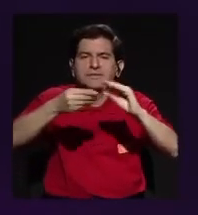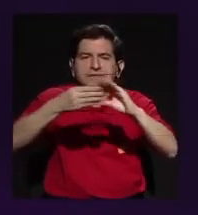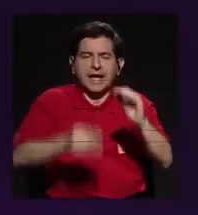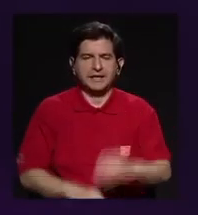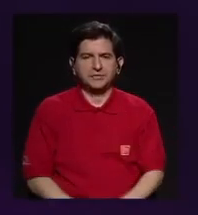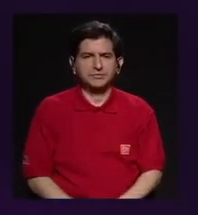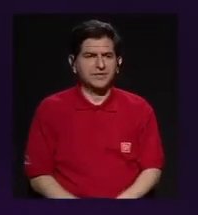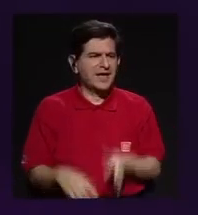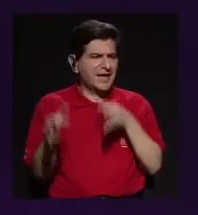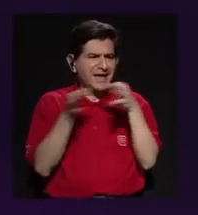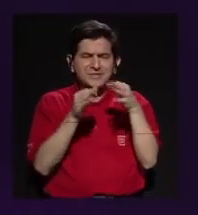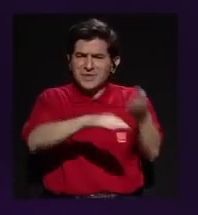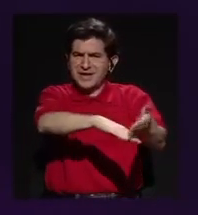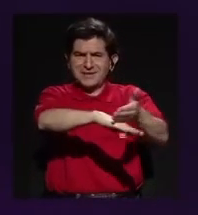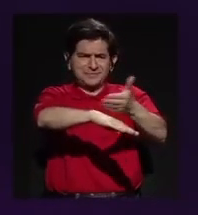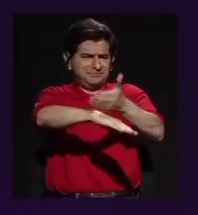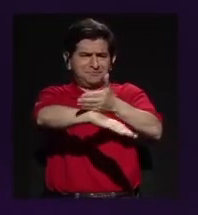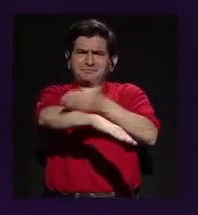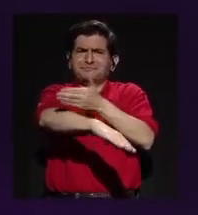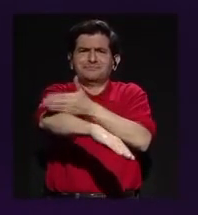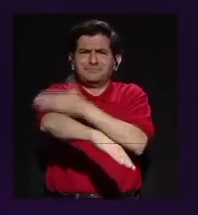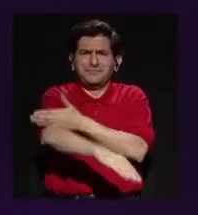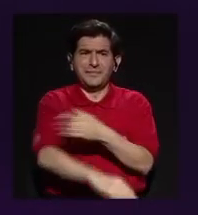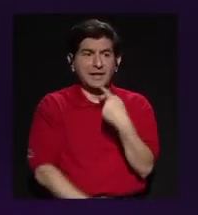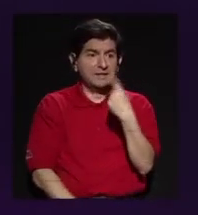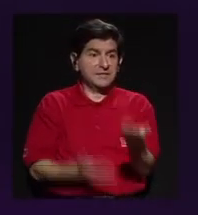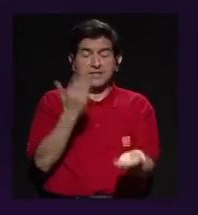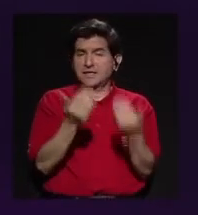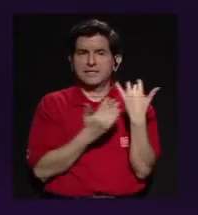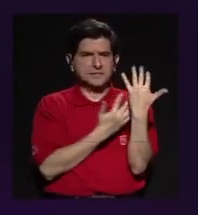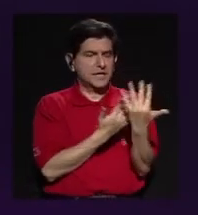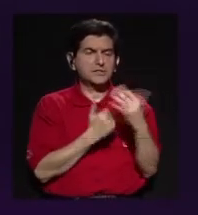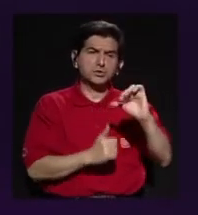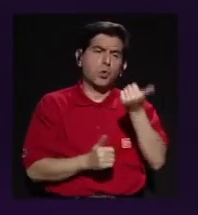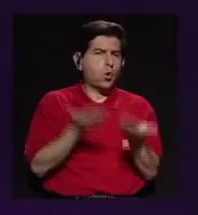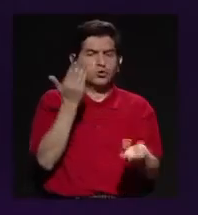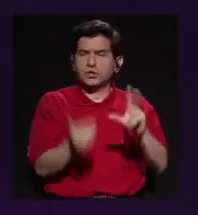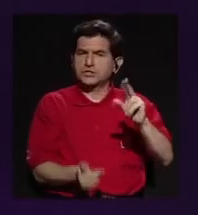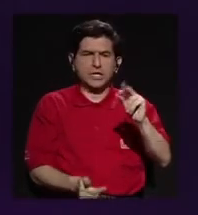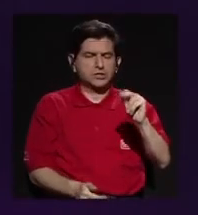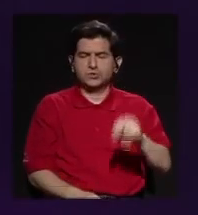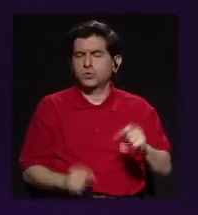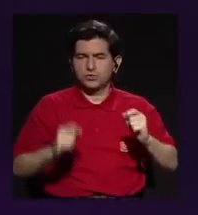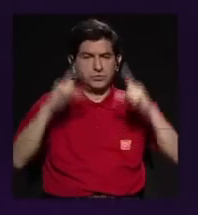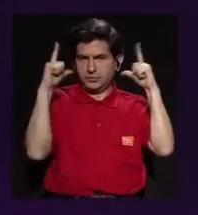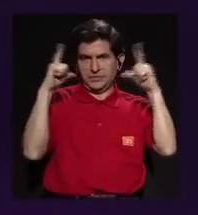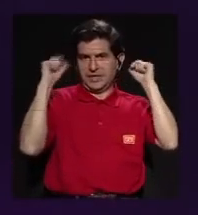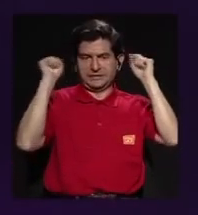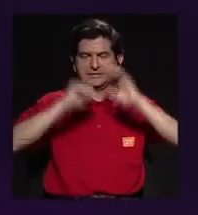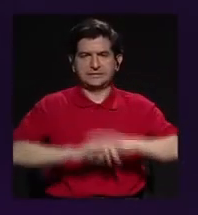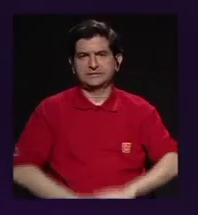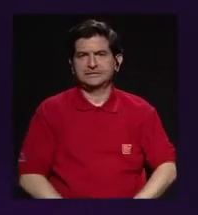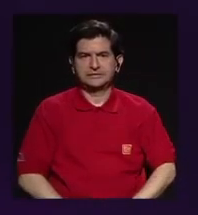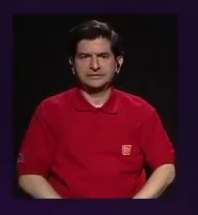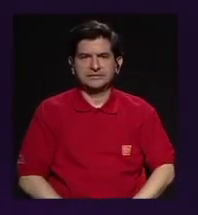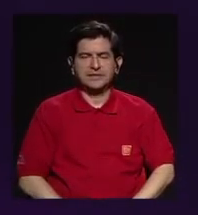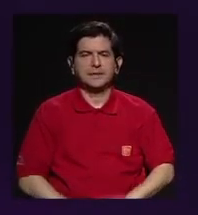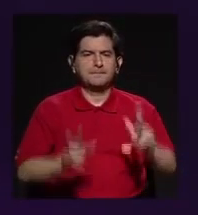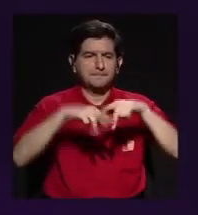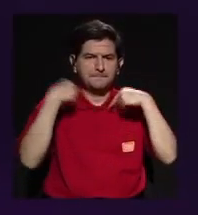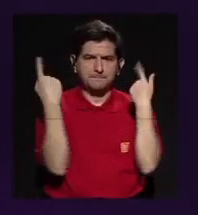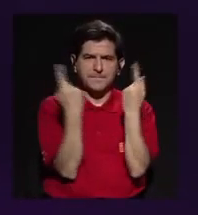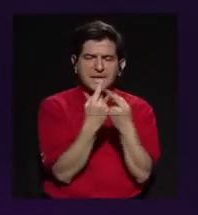¿Cómo explicamos el crecimiento, que algunos dirán inesperado y otros tal vez no tan inesperado, del